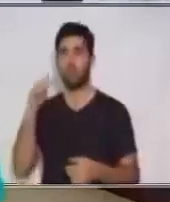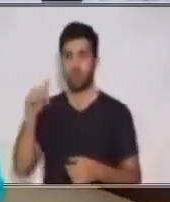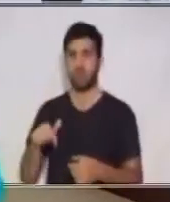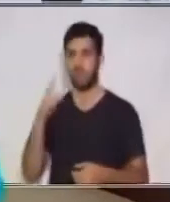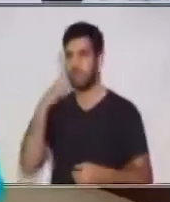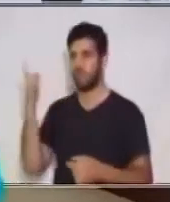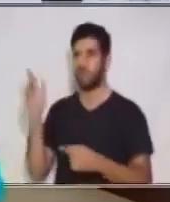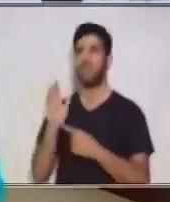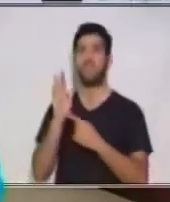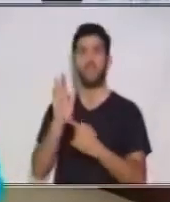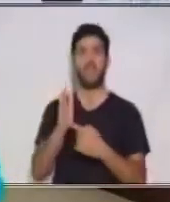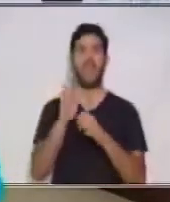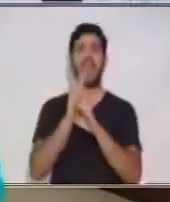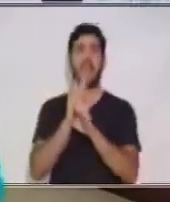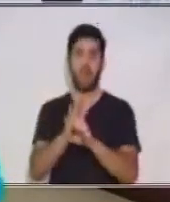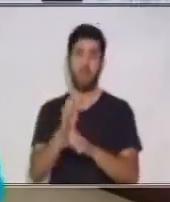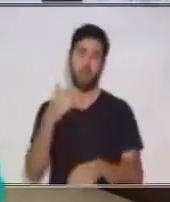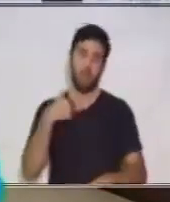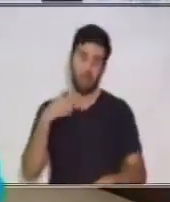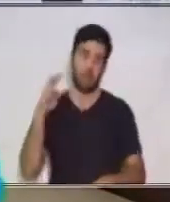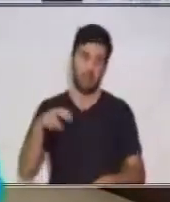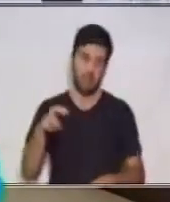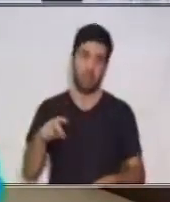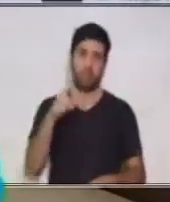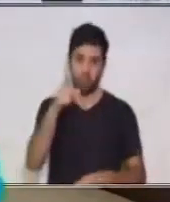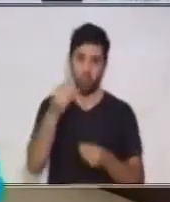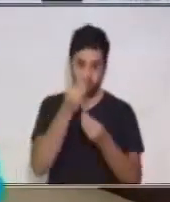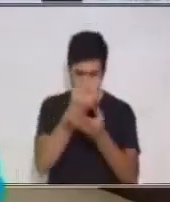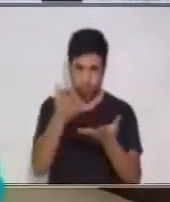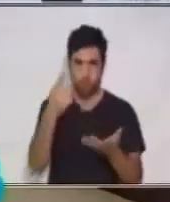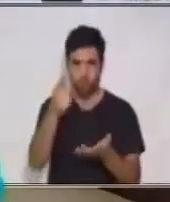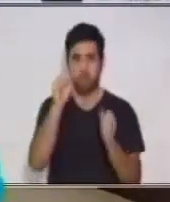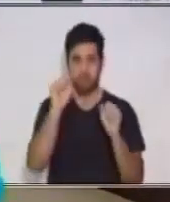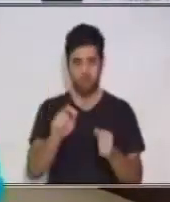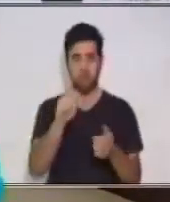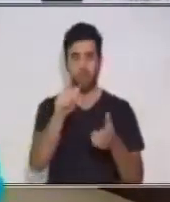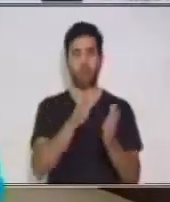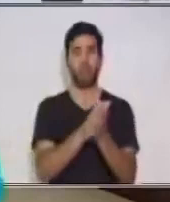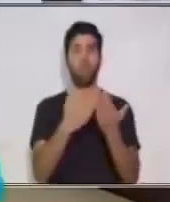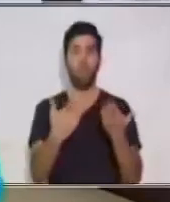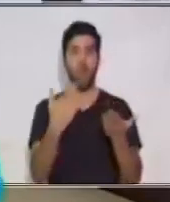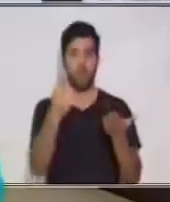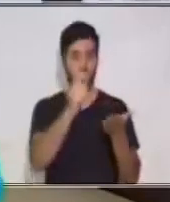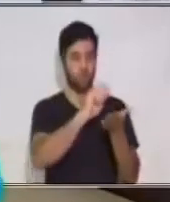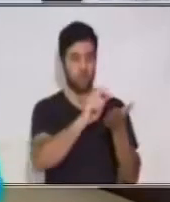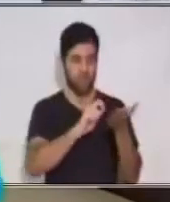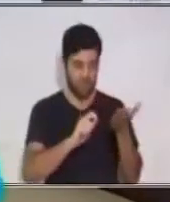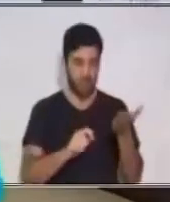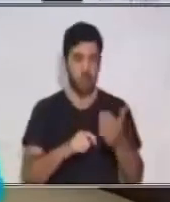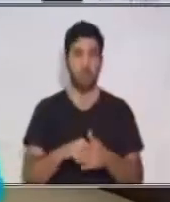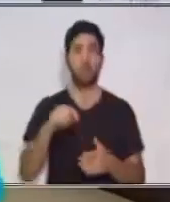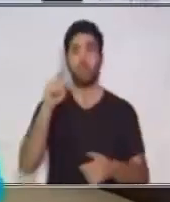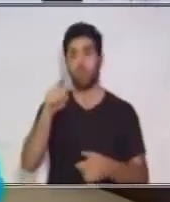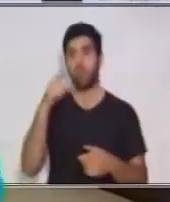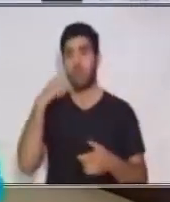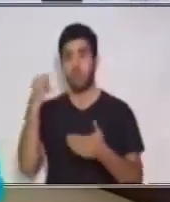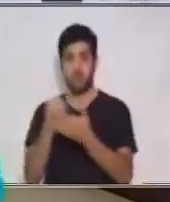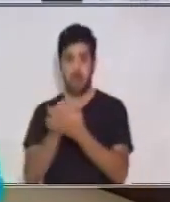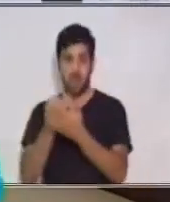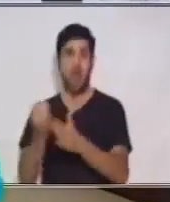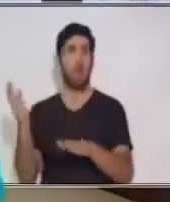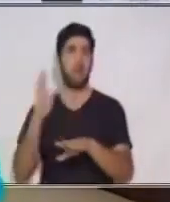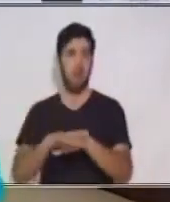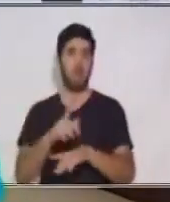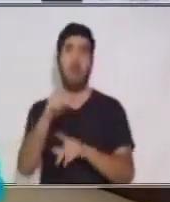ejemplos. Para mí es necesario e importante que usted lo pueda escribir en su cuaderno. Estos ejemplos, y si usted puede investigar más, también lo